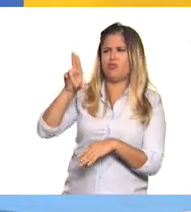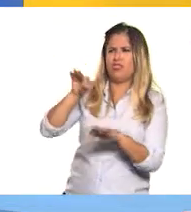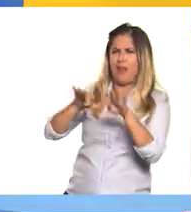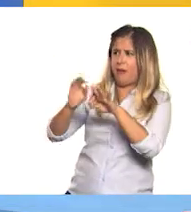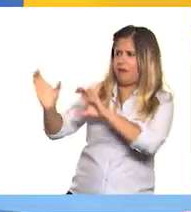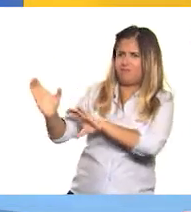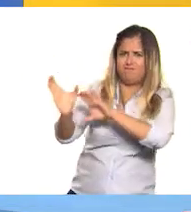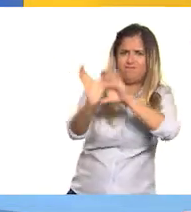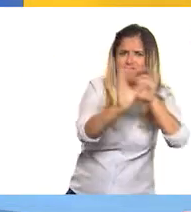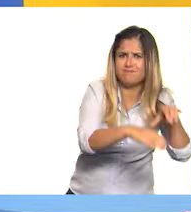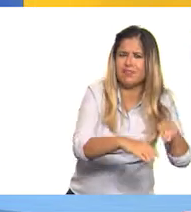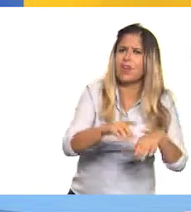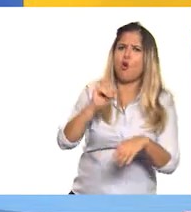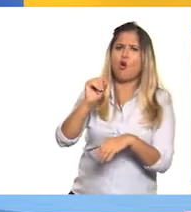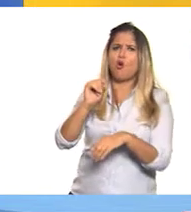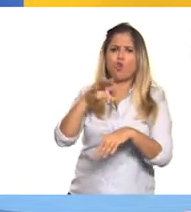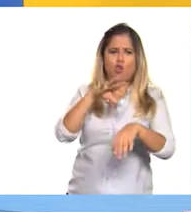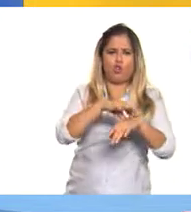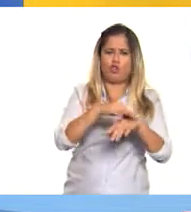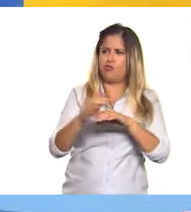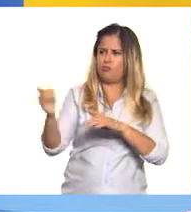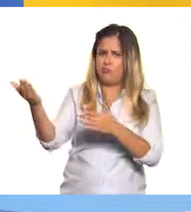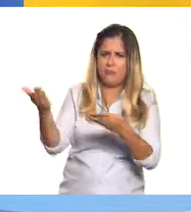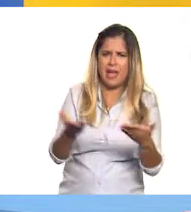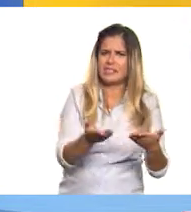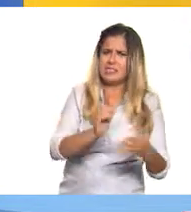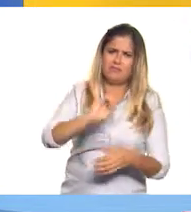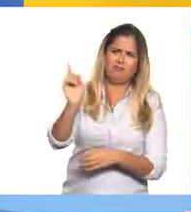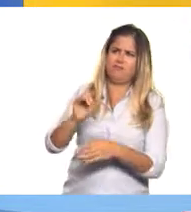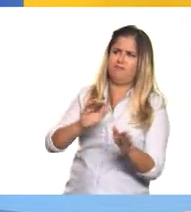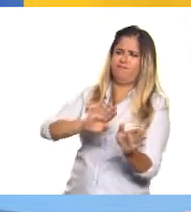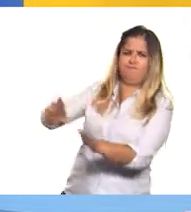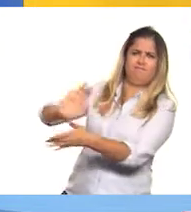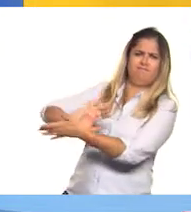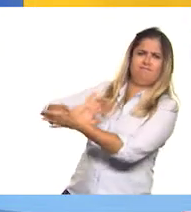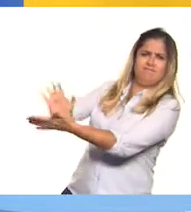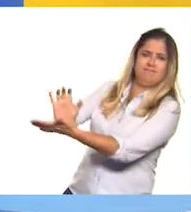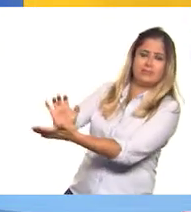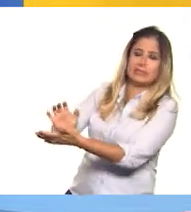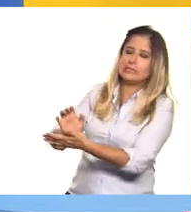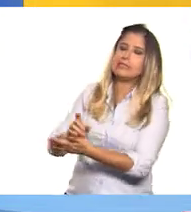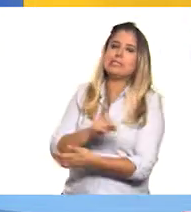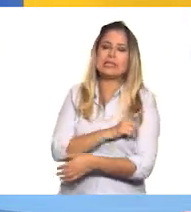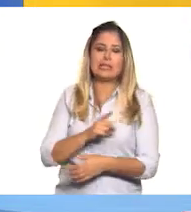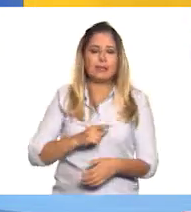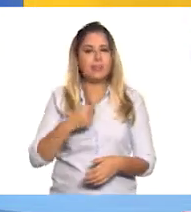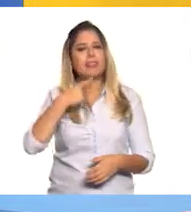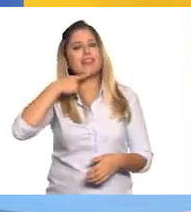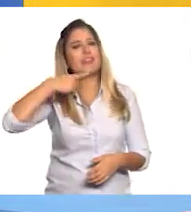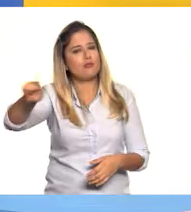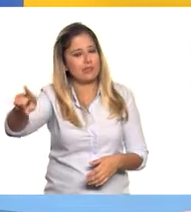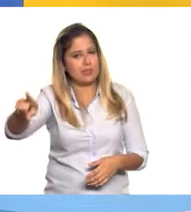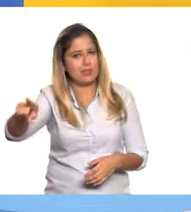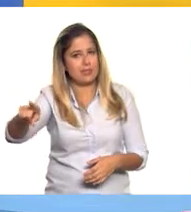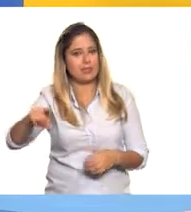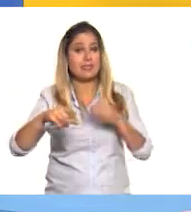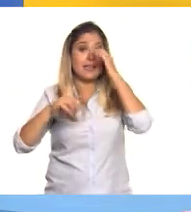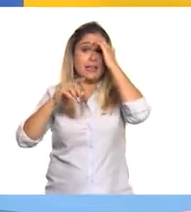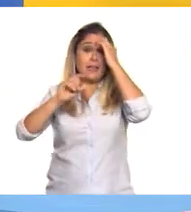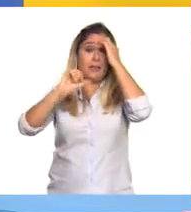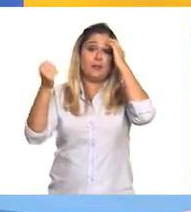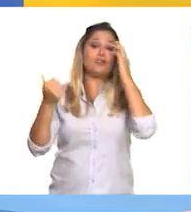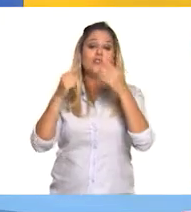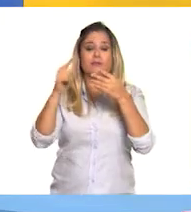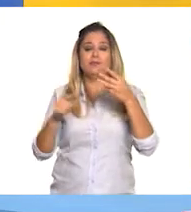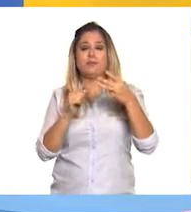de salud que afecta a los derechos de las personas, lo que inmediatamente debe denunciarse. Te mencioné otra